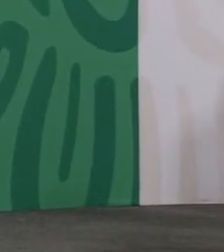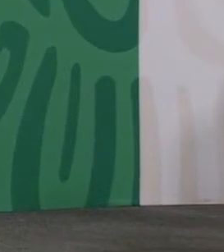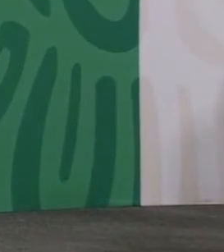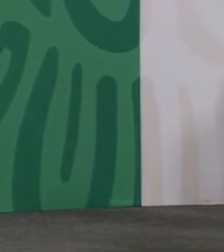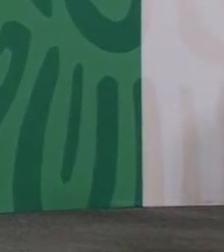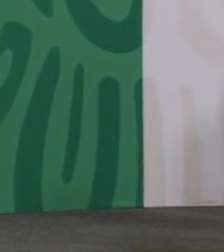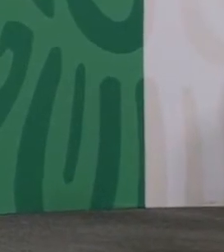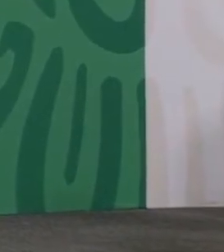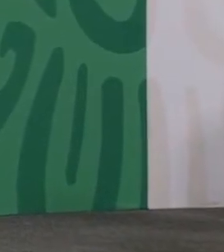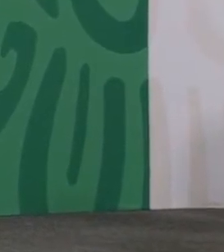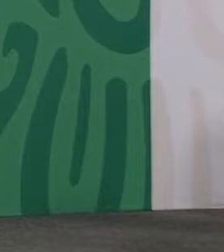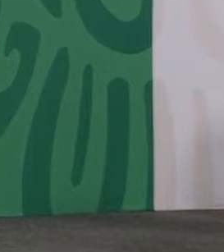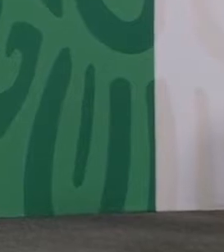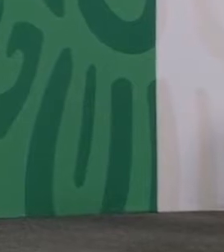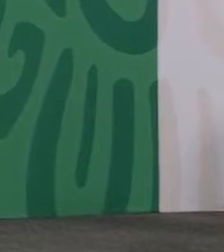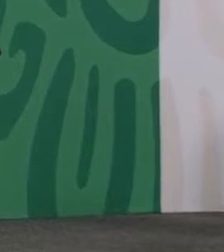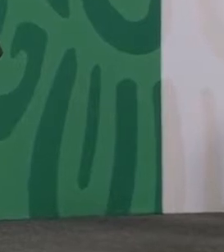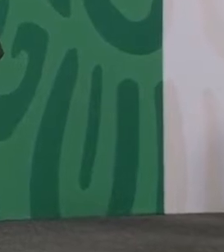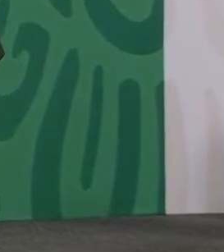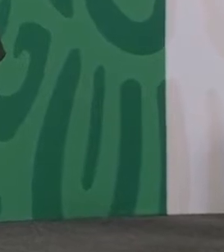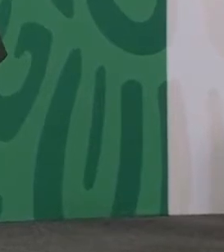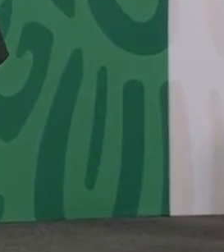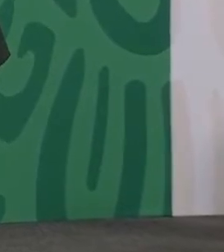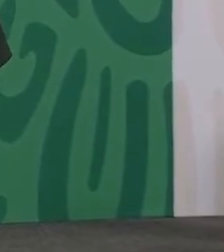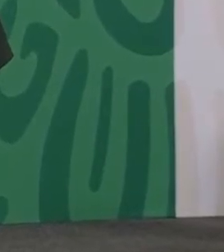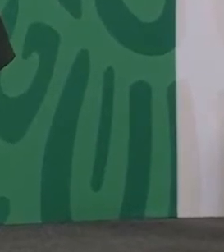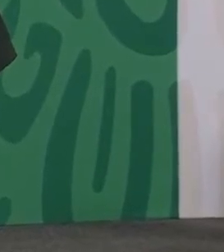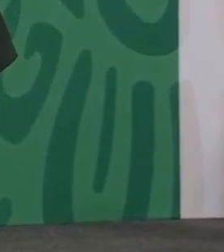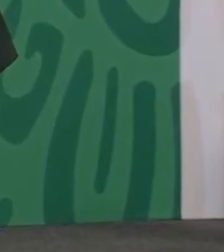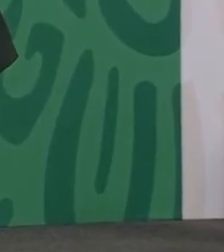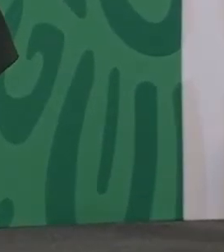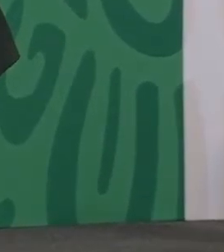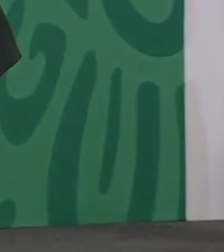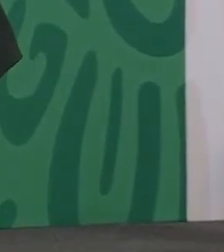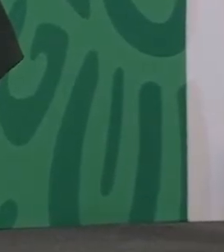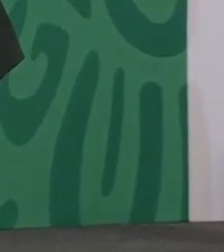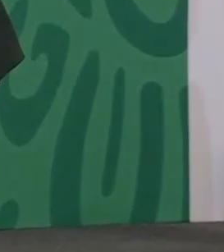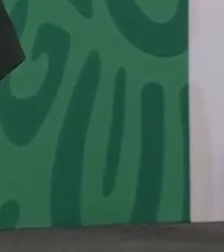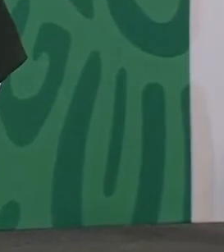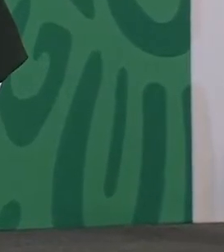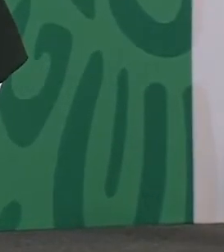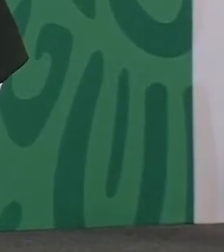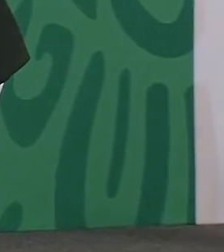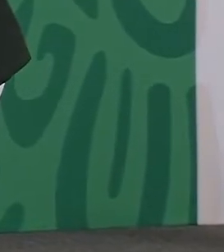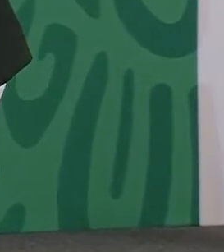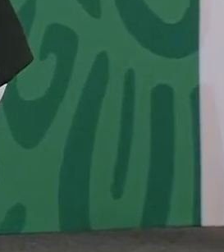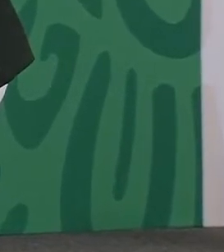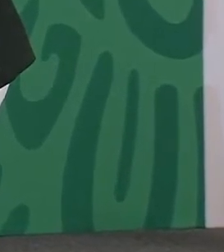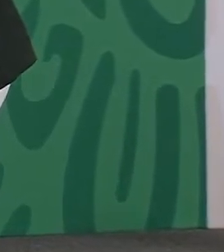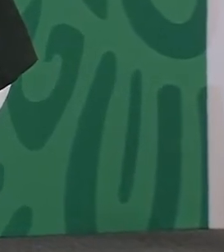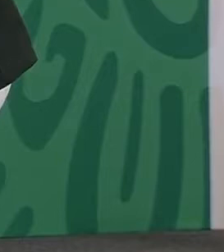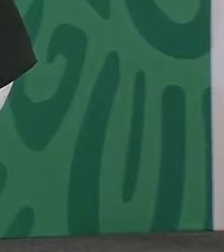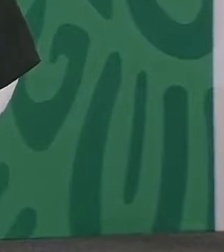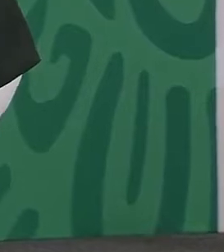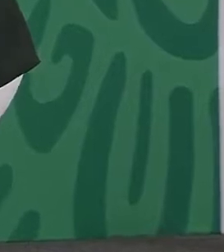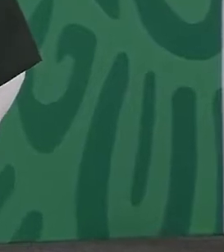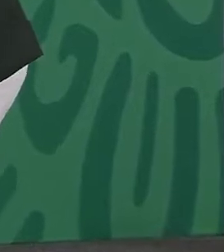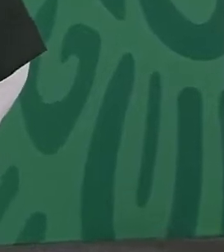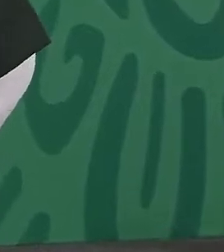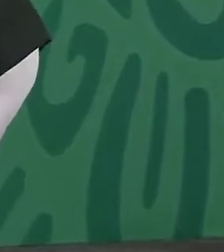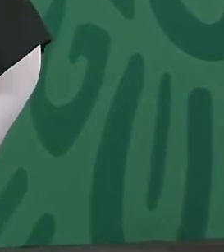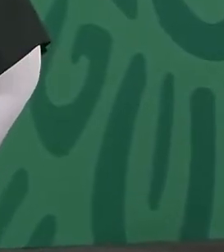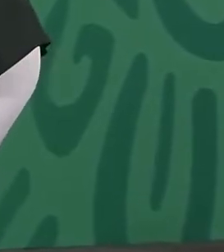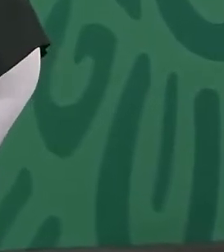COVID? Ninguno. ¿Transfusión sanguínea en los últimos 3 meses? ¿Alérgico a algún medicamento? No. Ok,